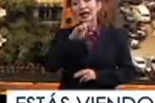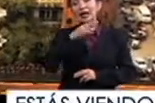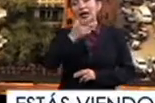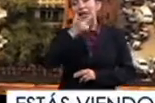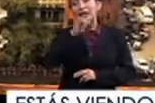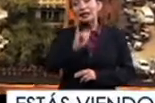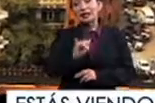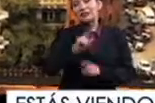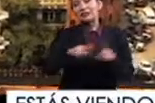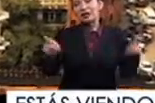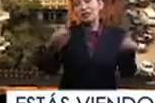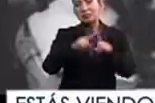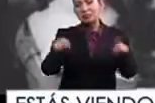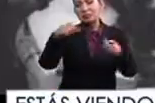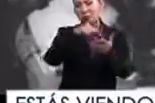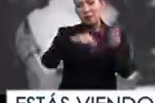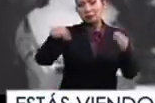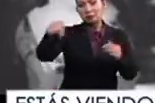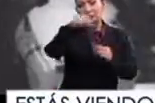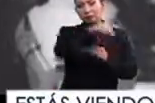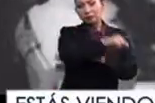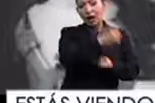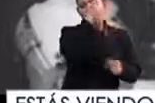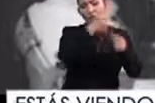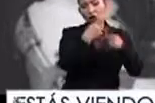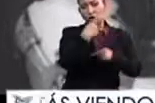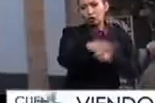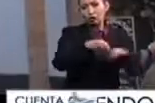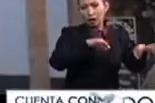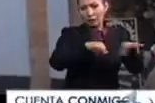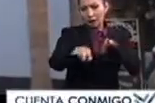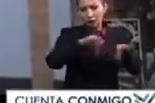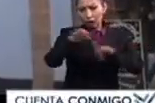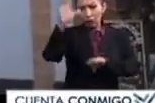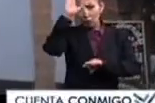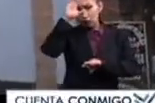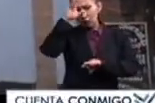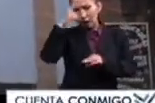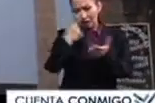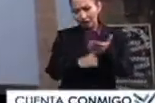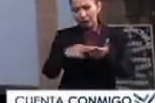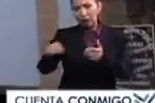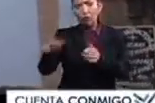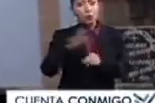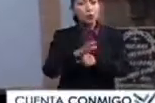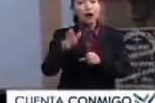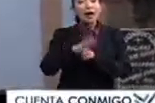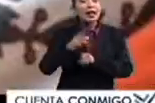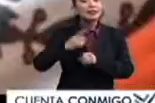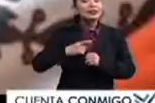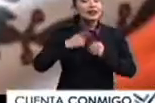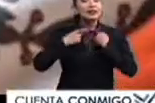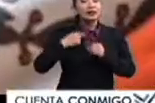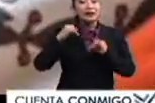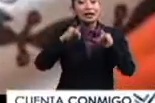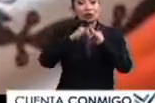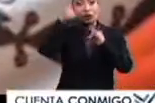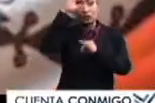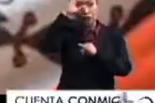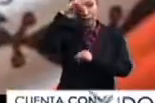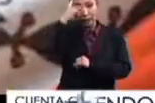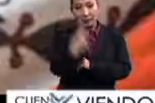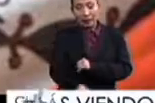entre muchas otras. Entre los cargos y actividades culturales que ha desempeñado se encuentra la dirección del Instituto